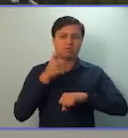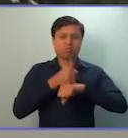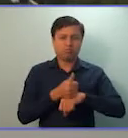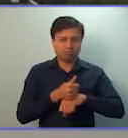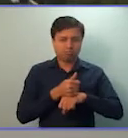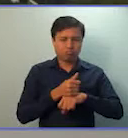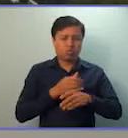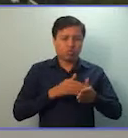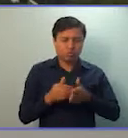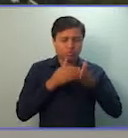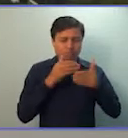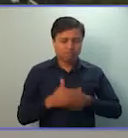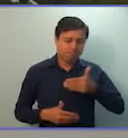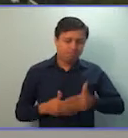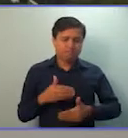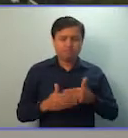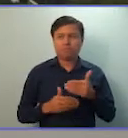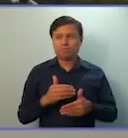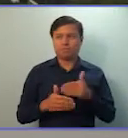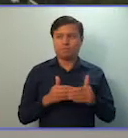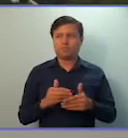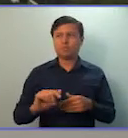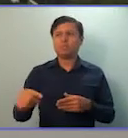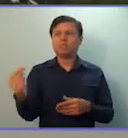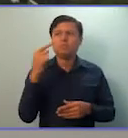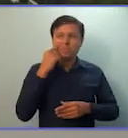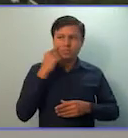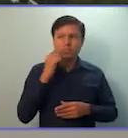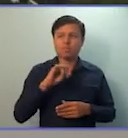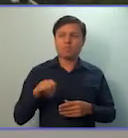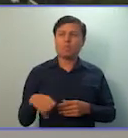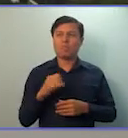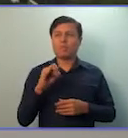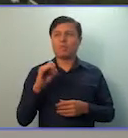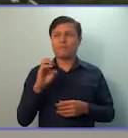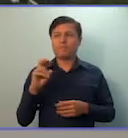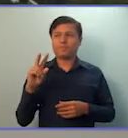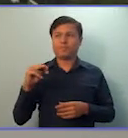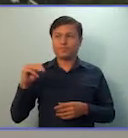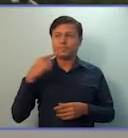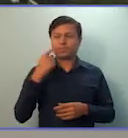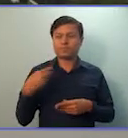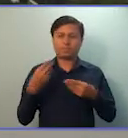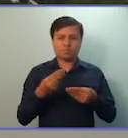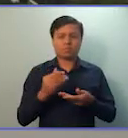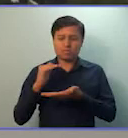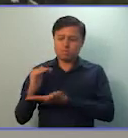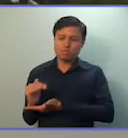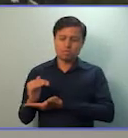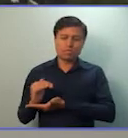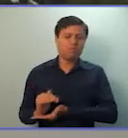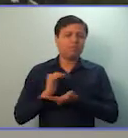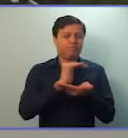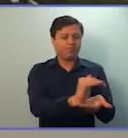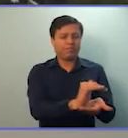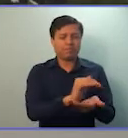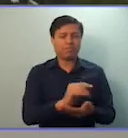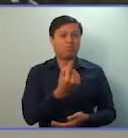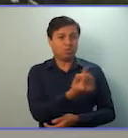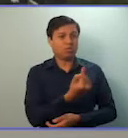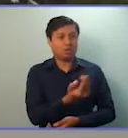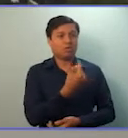y tienen que dirigirse hacia donde están la junta electoral municipal que es quien les va a entregar el paquete electoral que básicamente